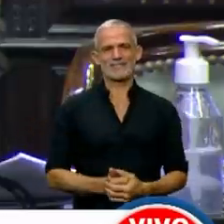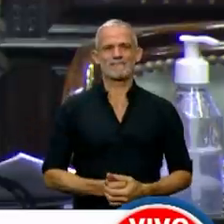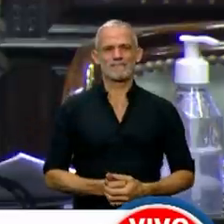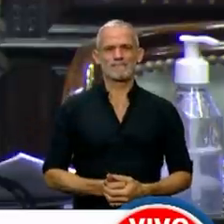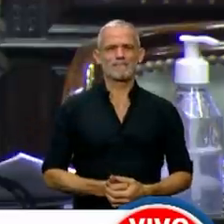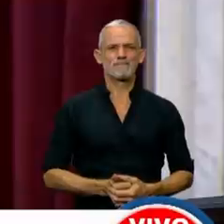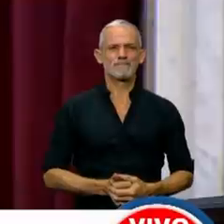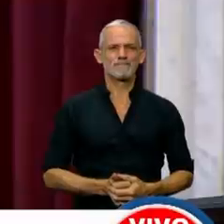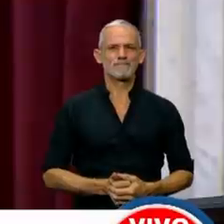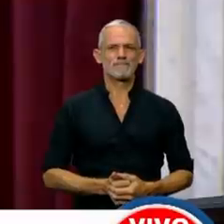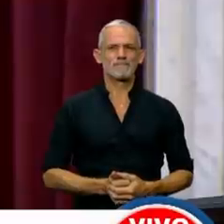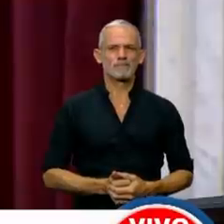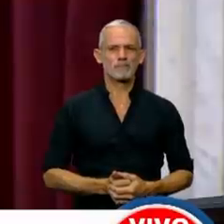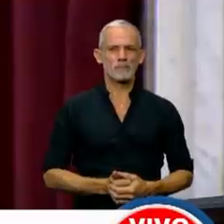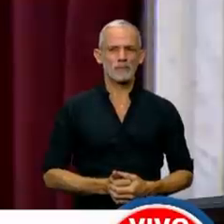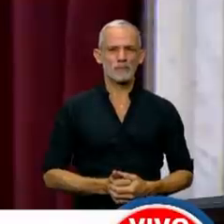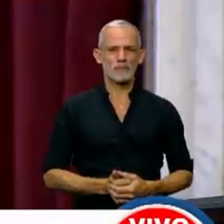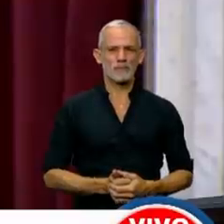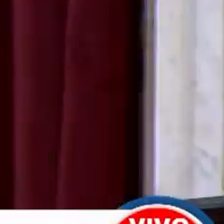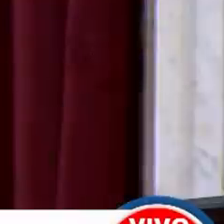gracias diputado